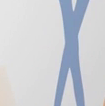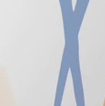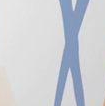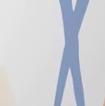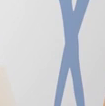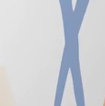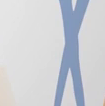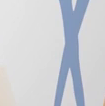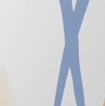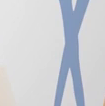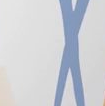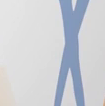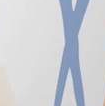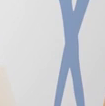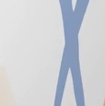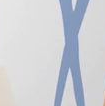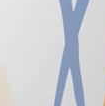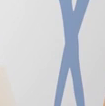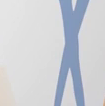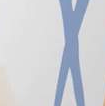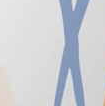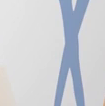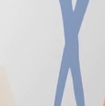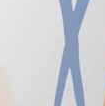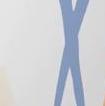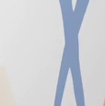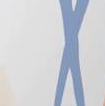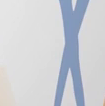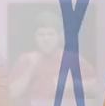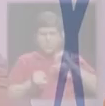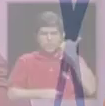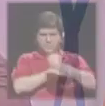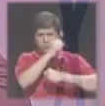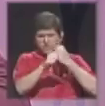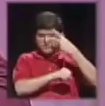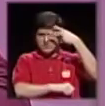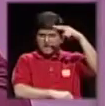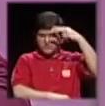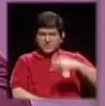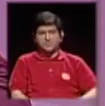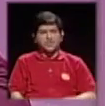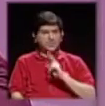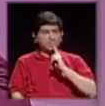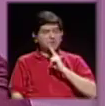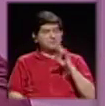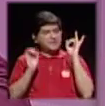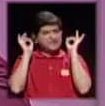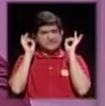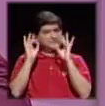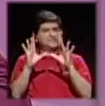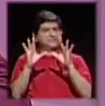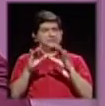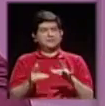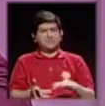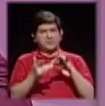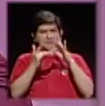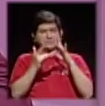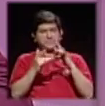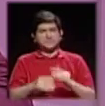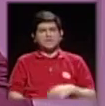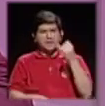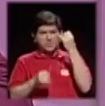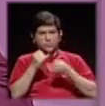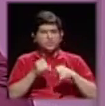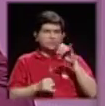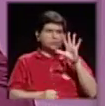Sí, yo creo que la situación que hemos estado viviendo en los últimos 10 años en México es realmente muy lamentable, sobre todo en los últimos